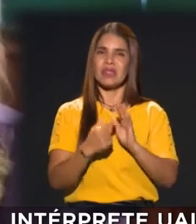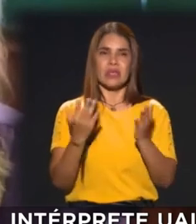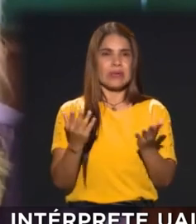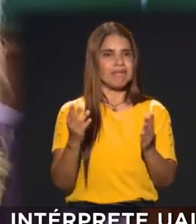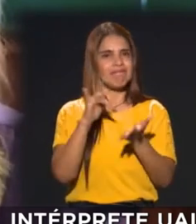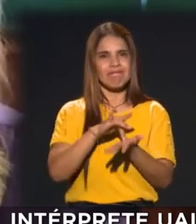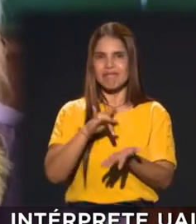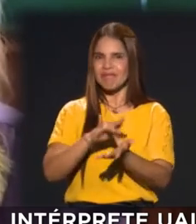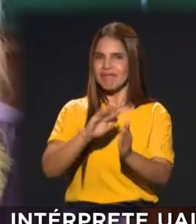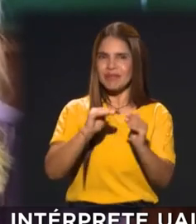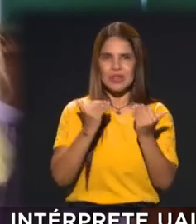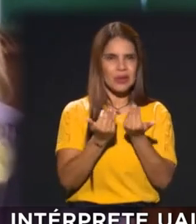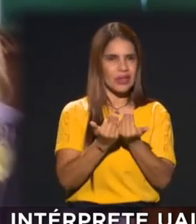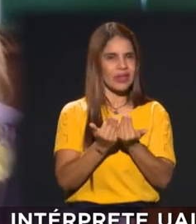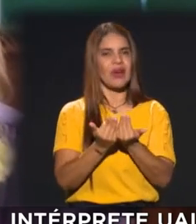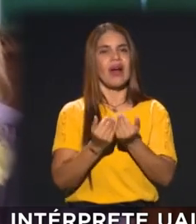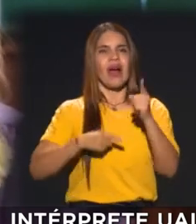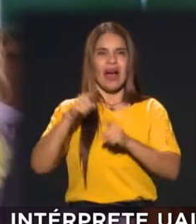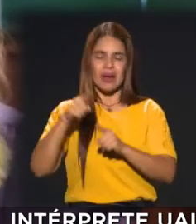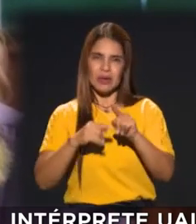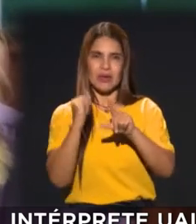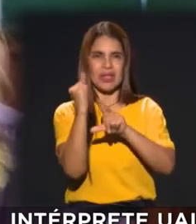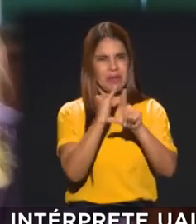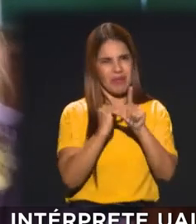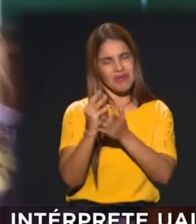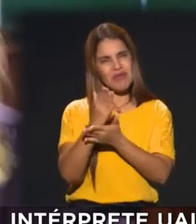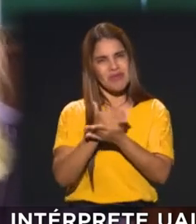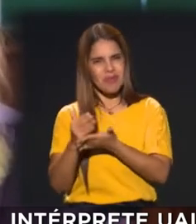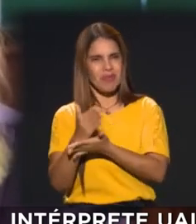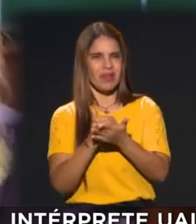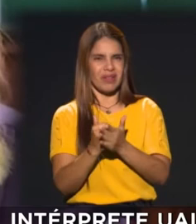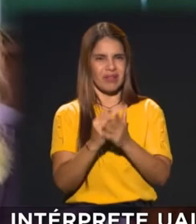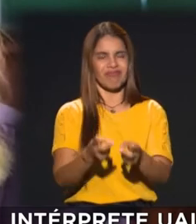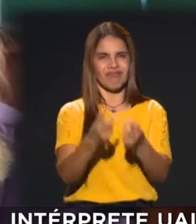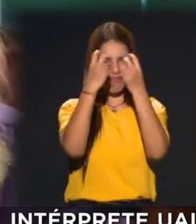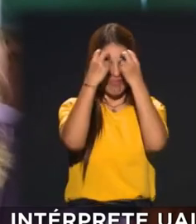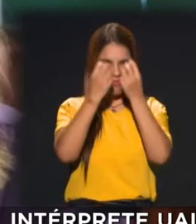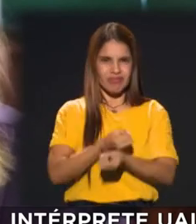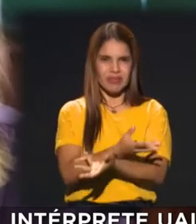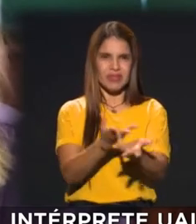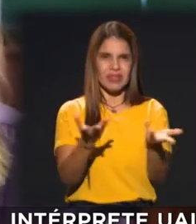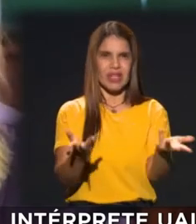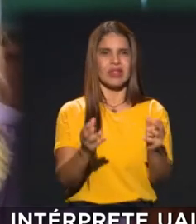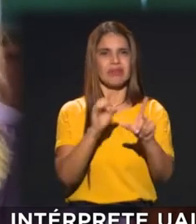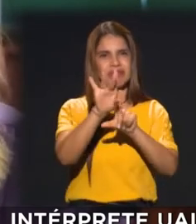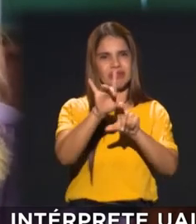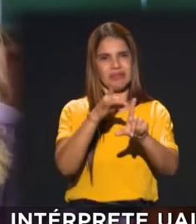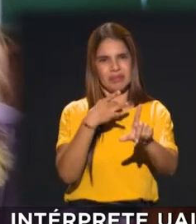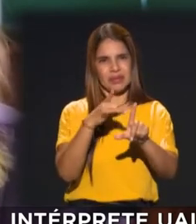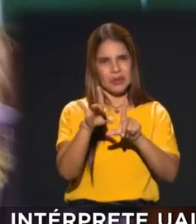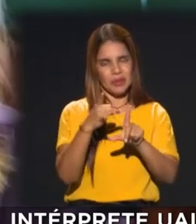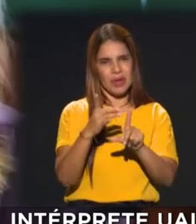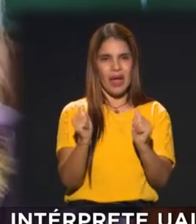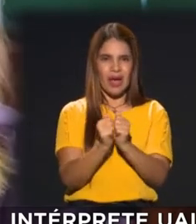de las aulas de clase. Nos han llegado sus imágenes compartiendo todo su conocimiento a través de estas pantallas